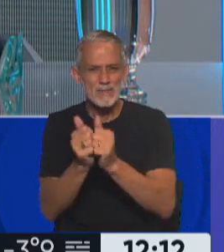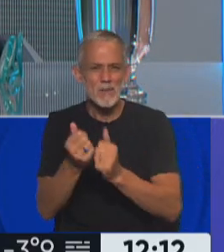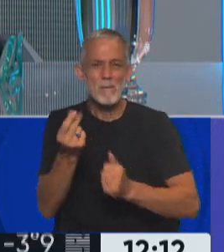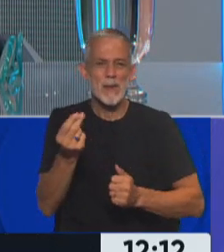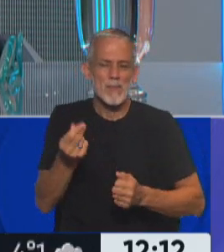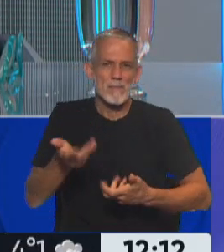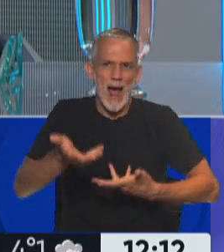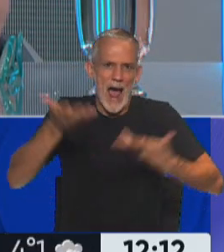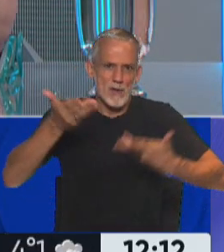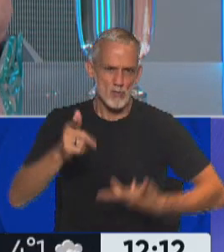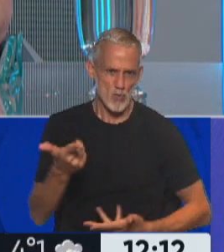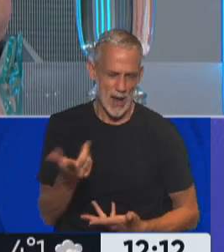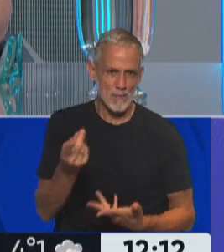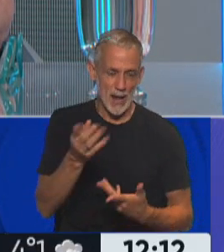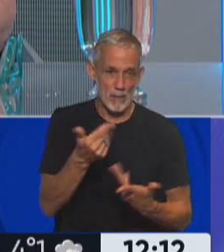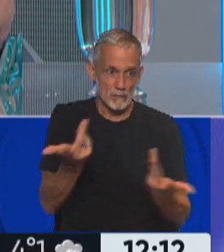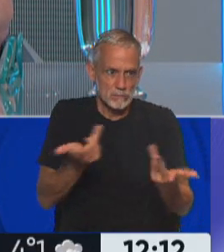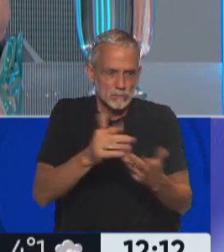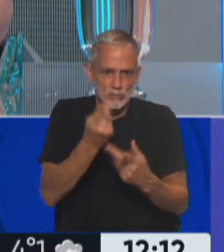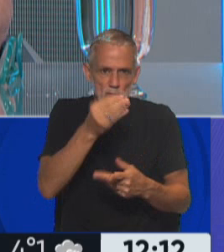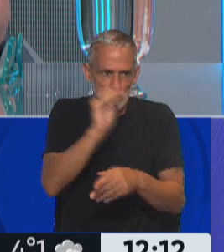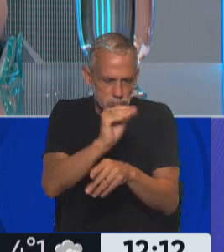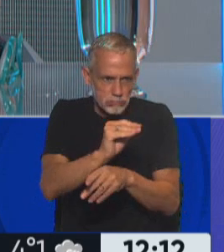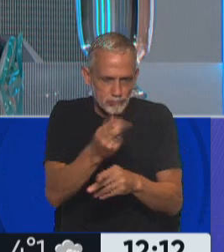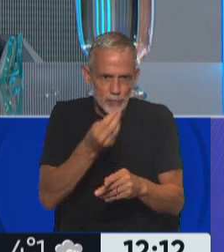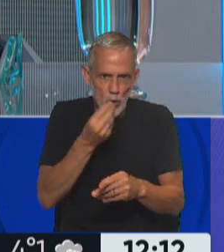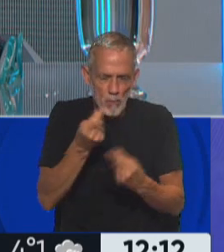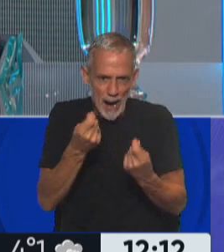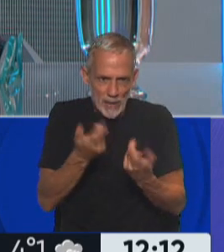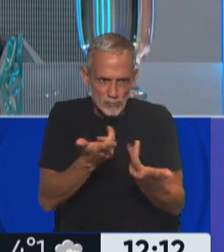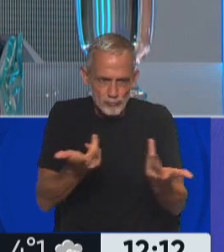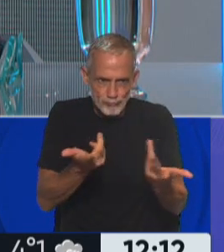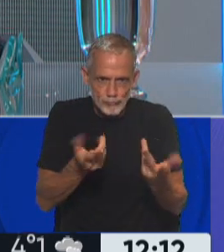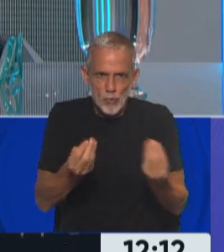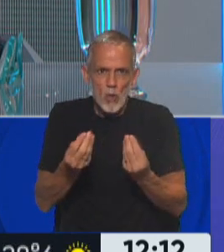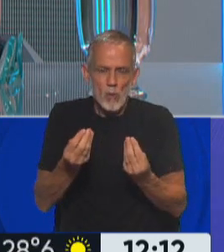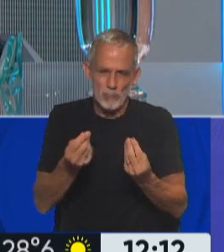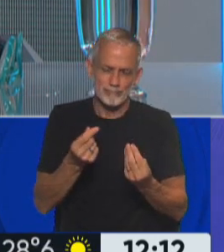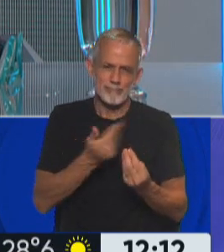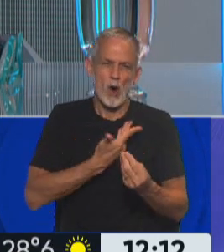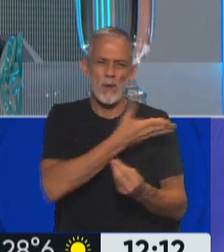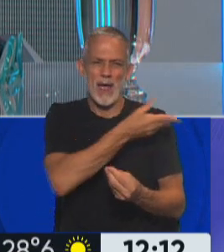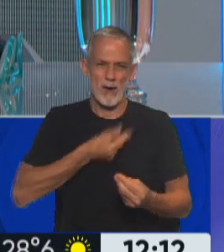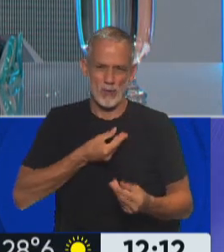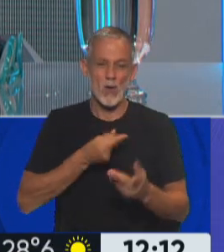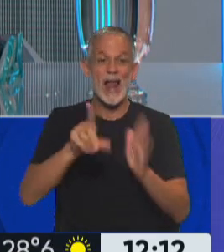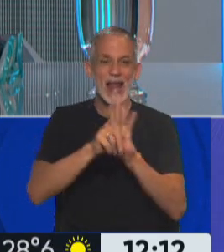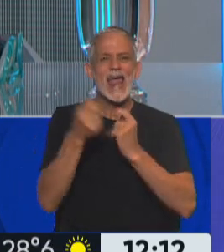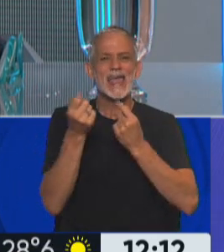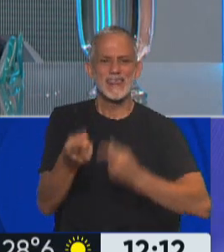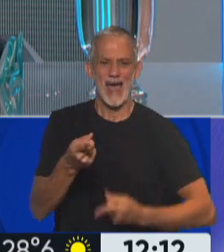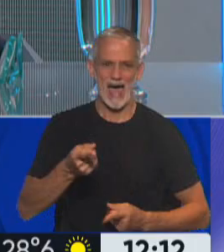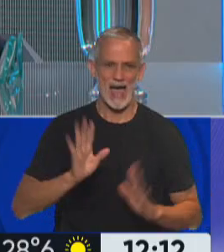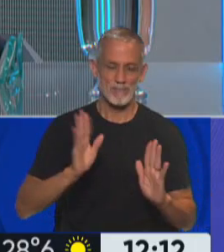esa contención económica para incorporarlo a su vida familiar diaria, tuviera una ayuda económica. La ley Brisa le da eso, le da